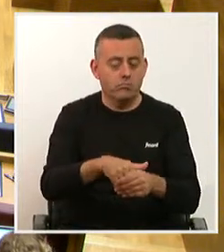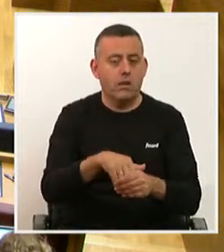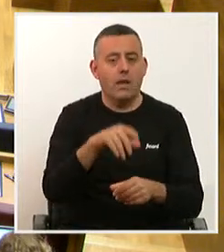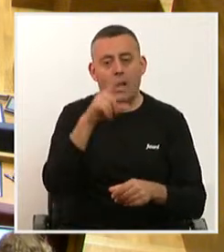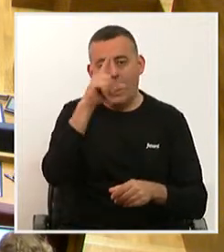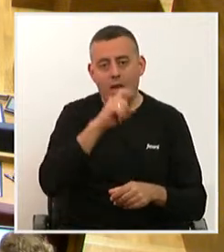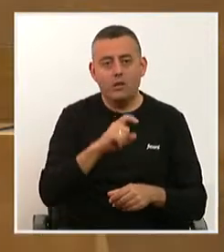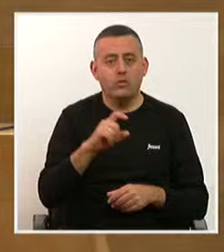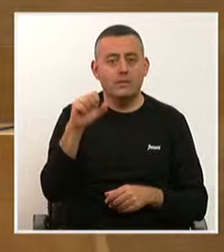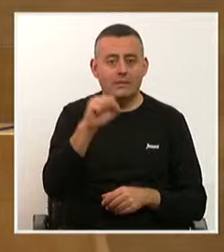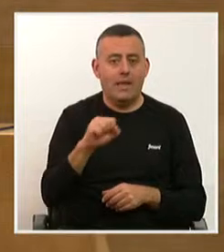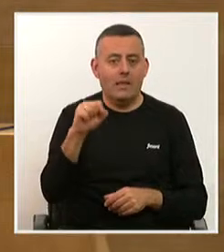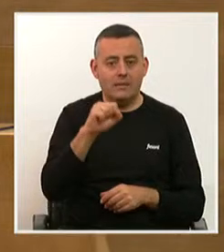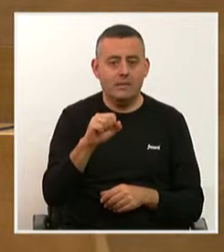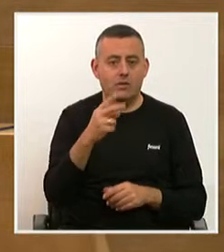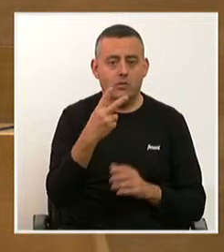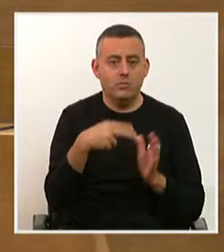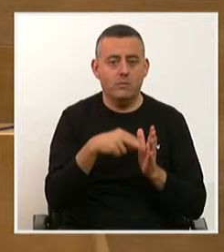faor